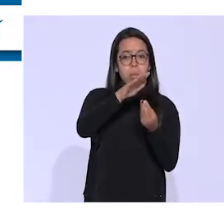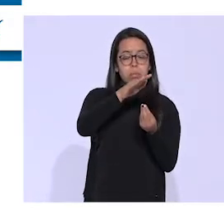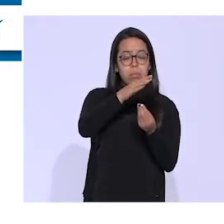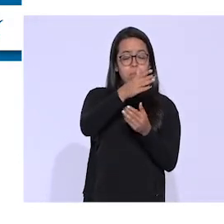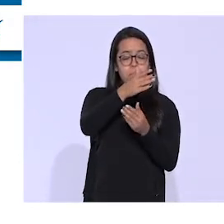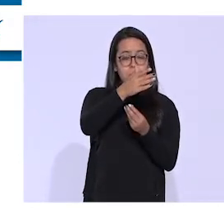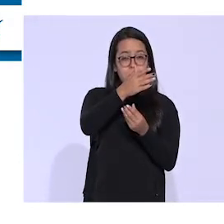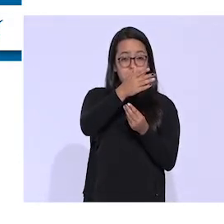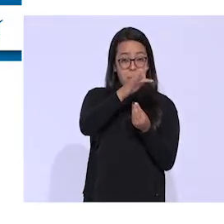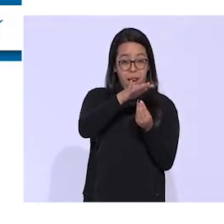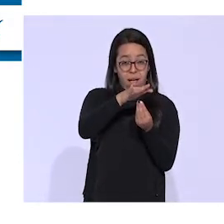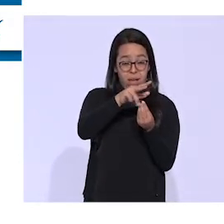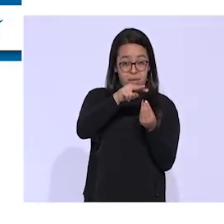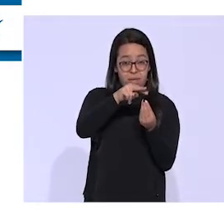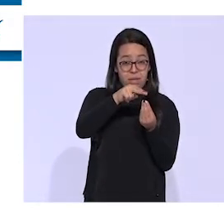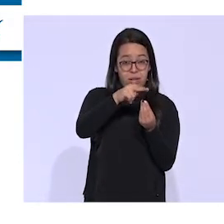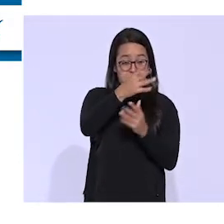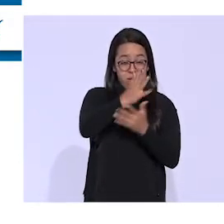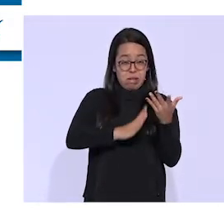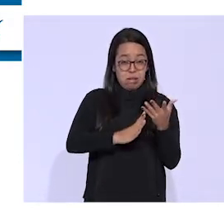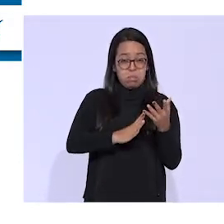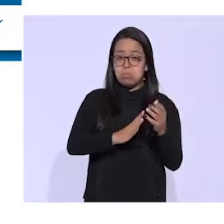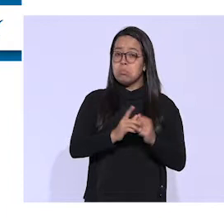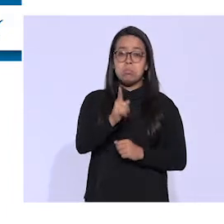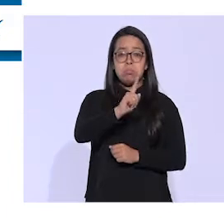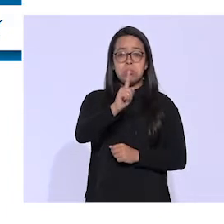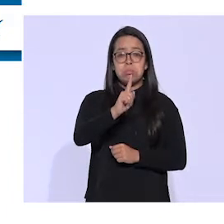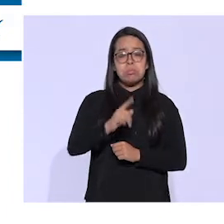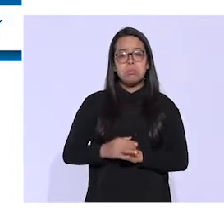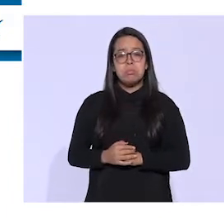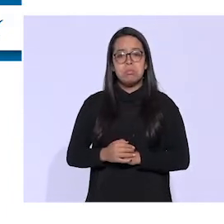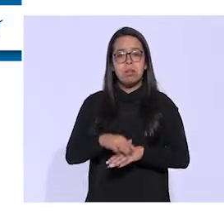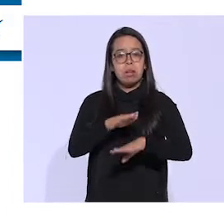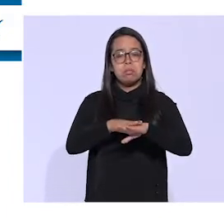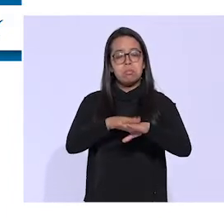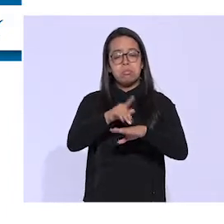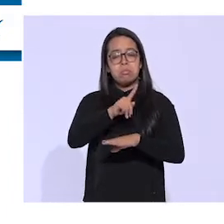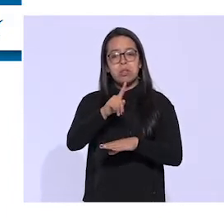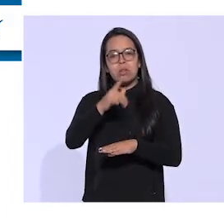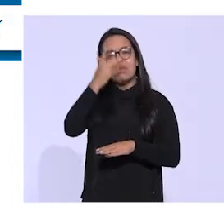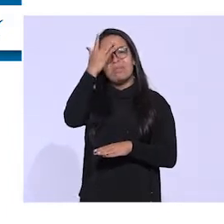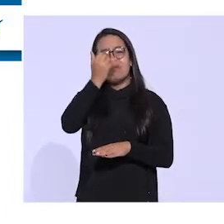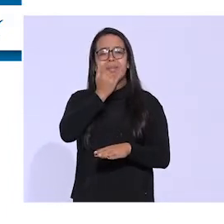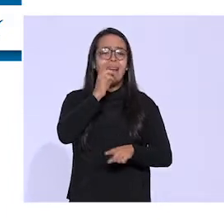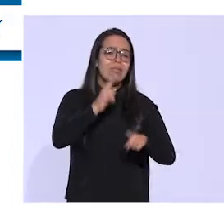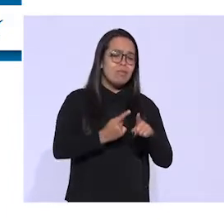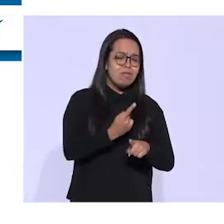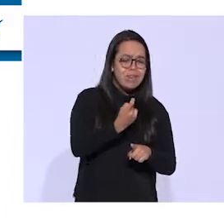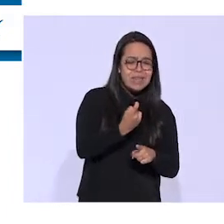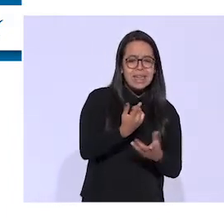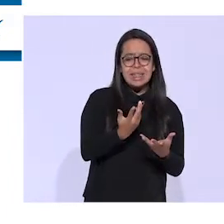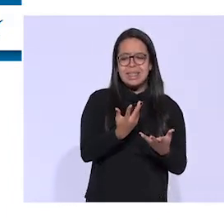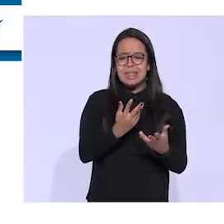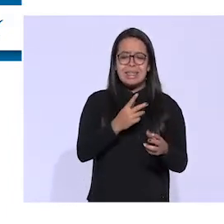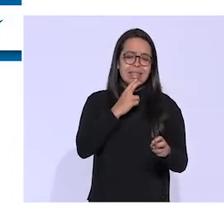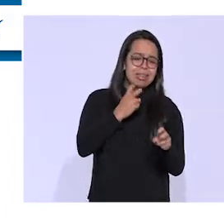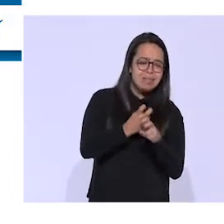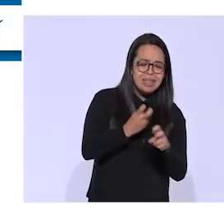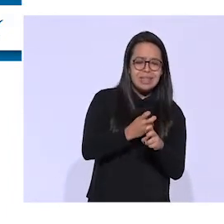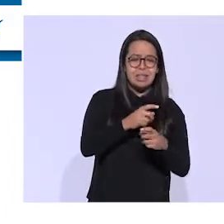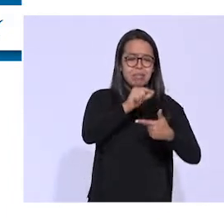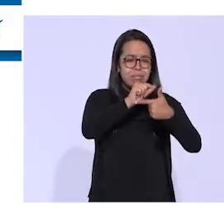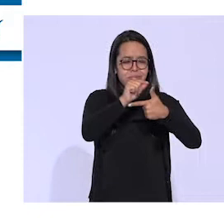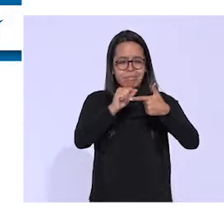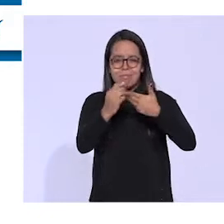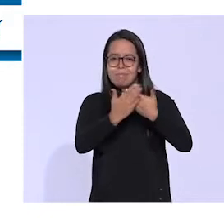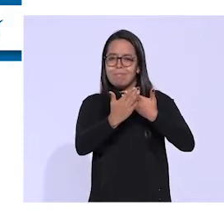Bien, porque algunas directamente no han sido capaces de medir lo que estábamos buscando o no daban relación,